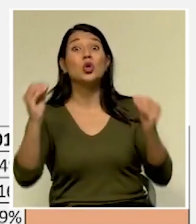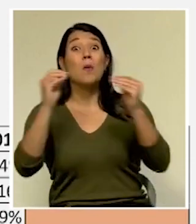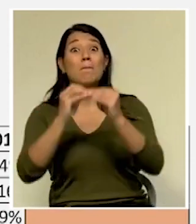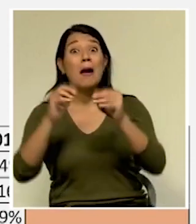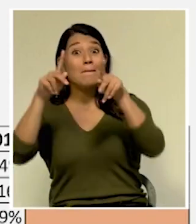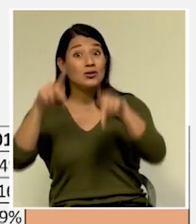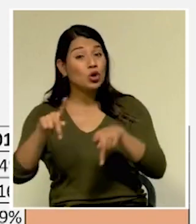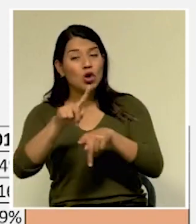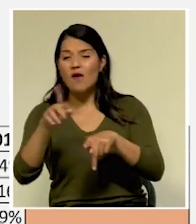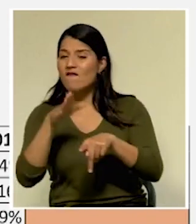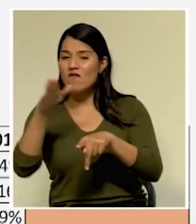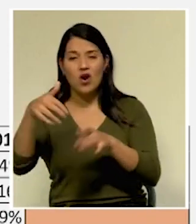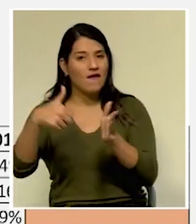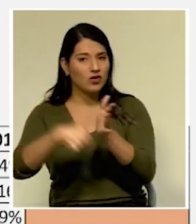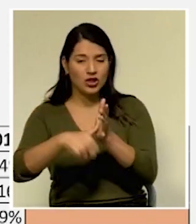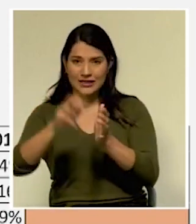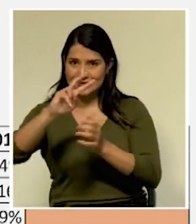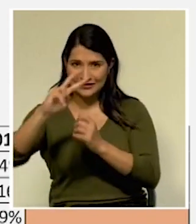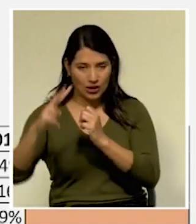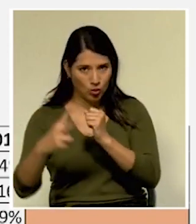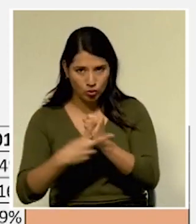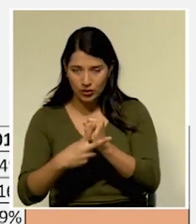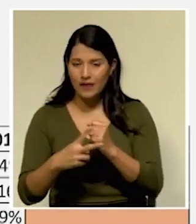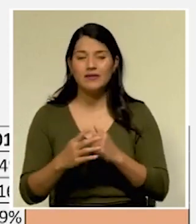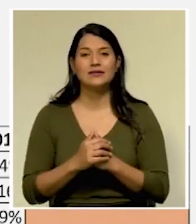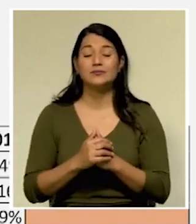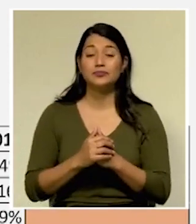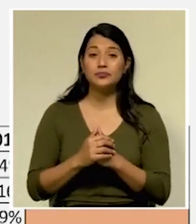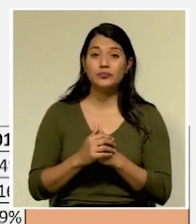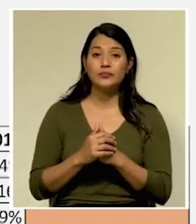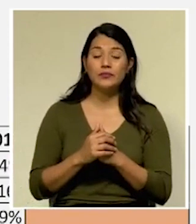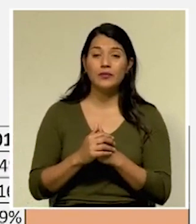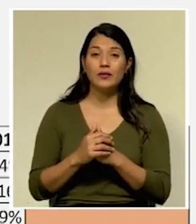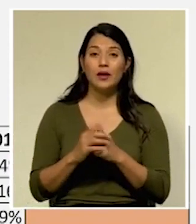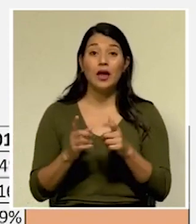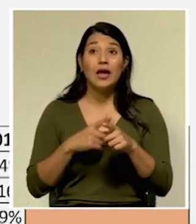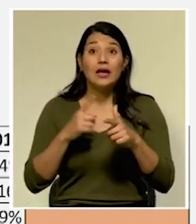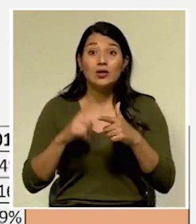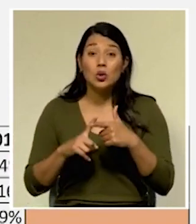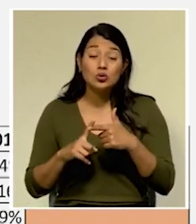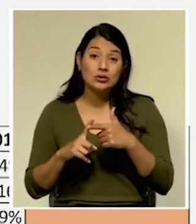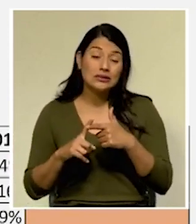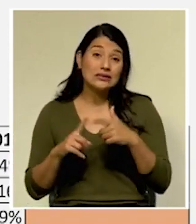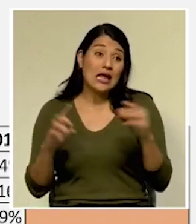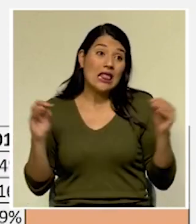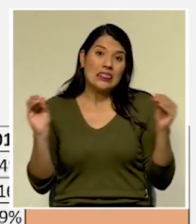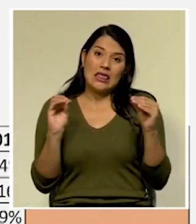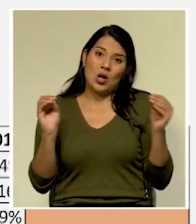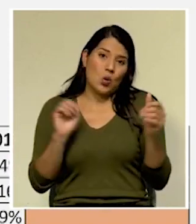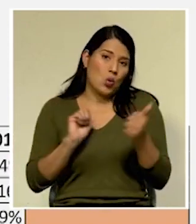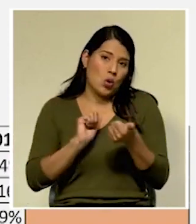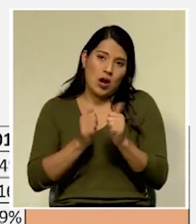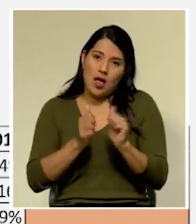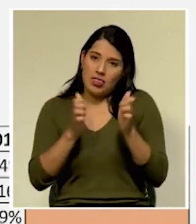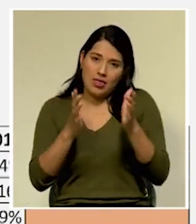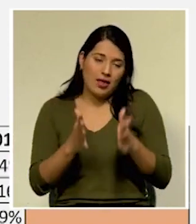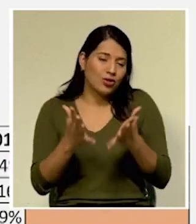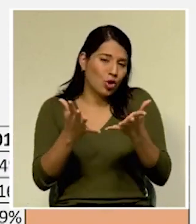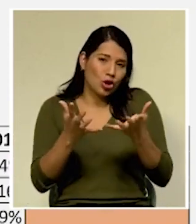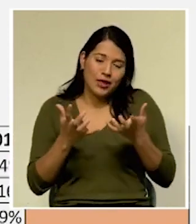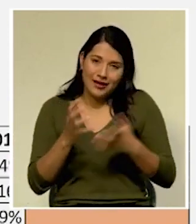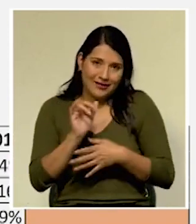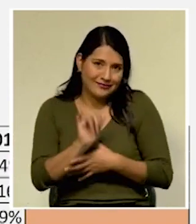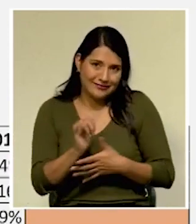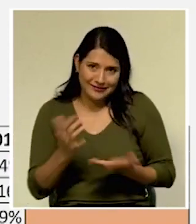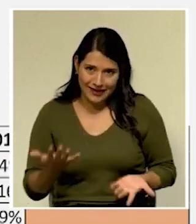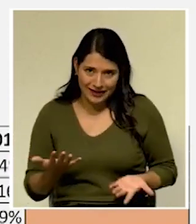una elección en la que ninguno de los dos candidatos gustan, ¿verdad? En la que mayoritariamente ninguno de los dos candidatos gustan, y